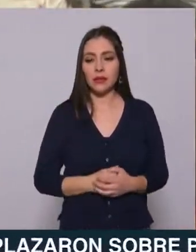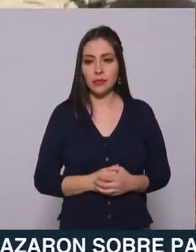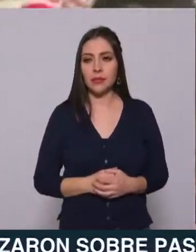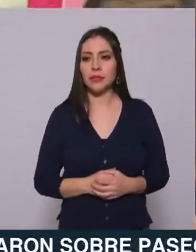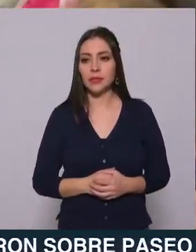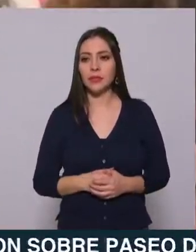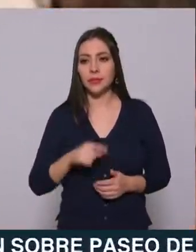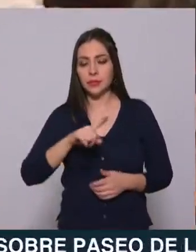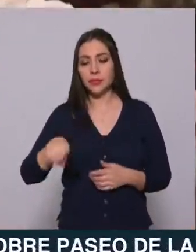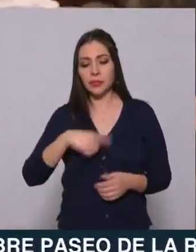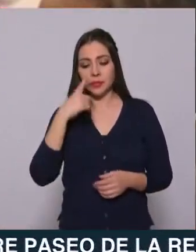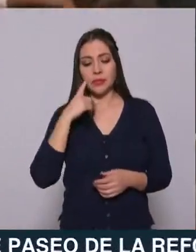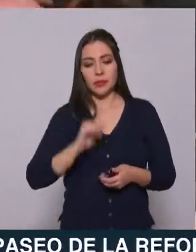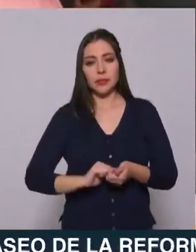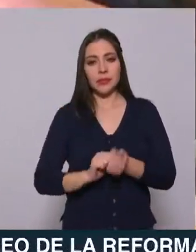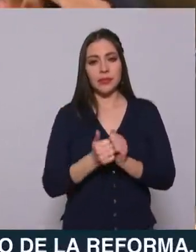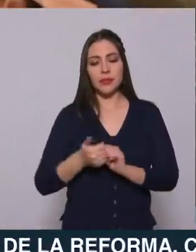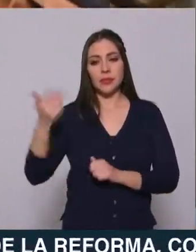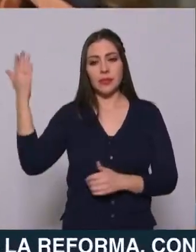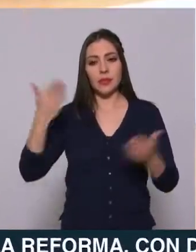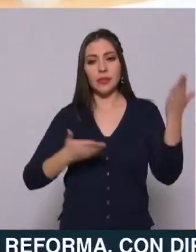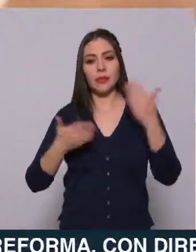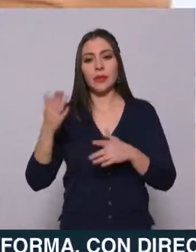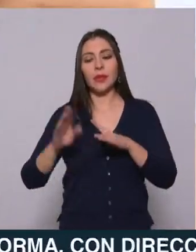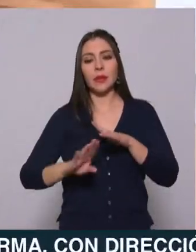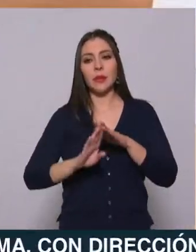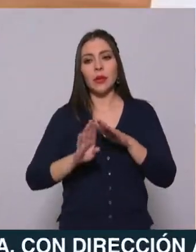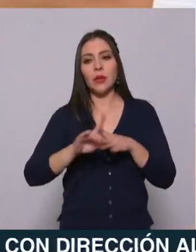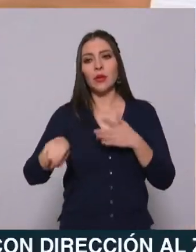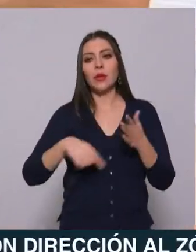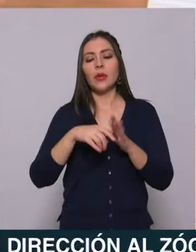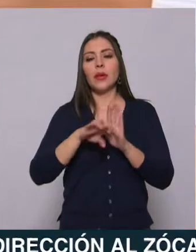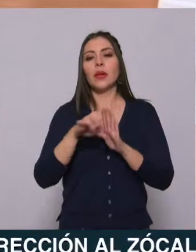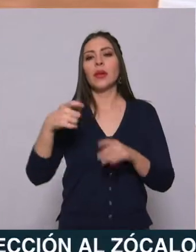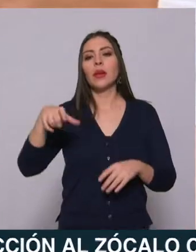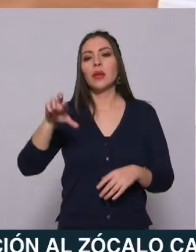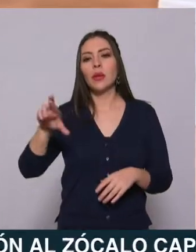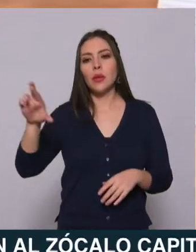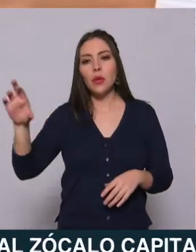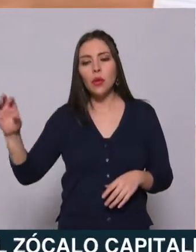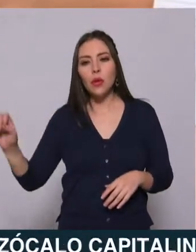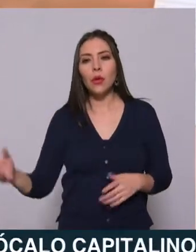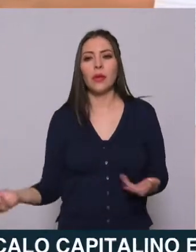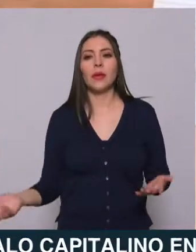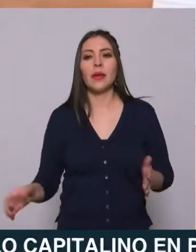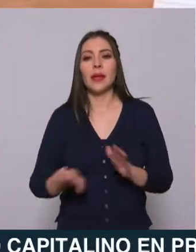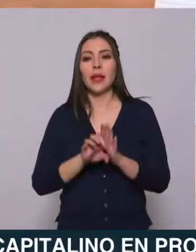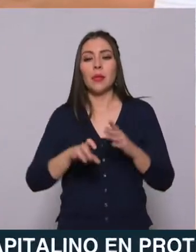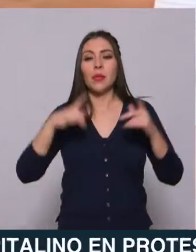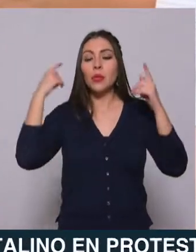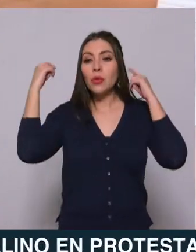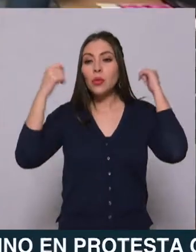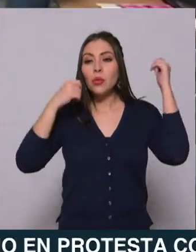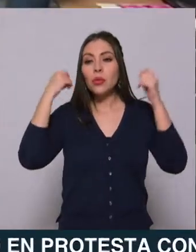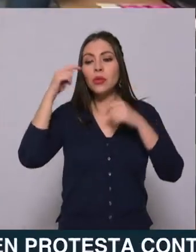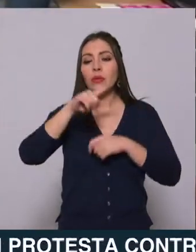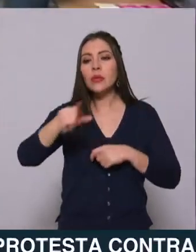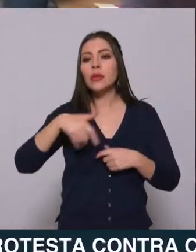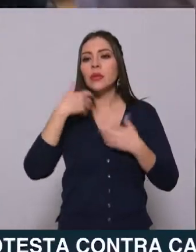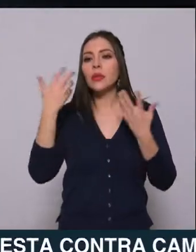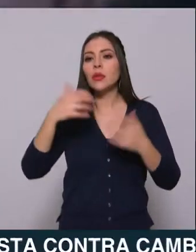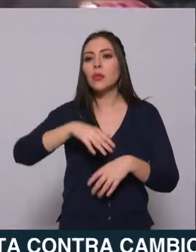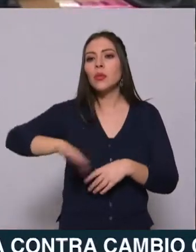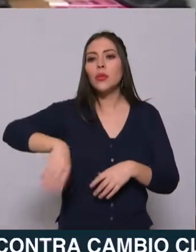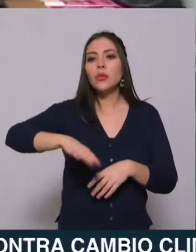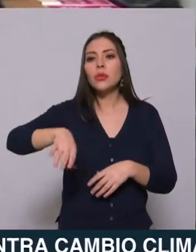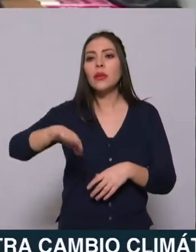el crecimiento en la llegada de migrantes en lugares como Quintana Roo, por ejemplo, que al tener el turismo, pues justamente buscan ahí